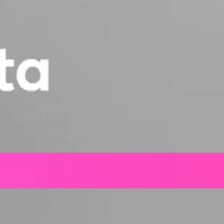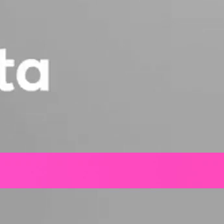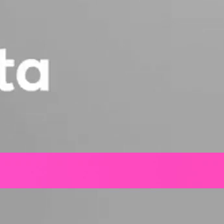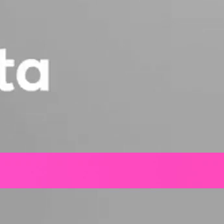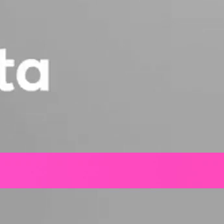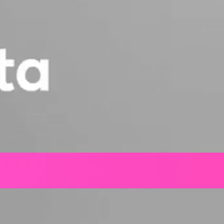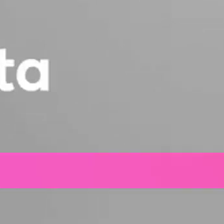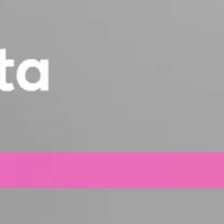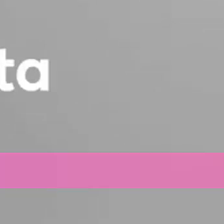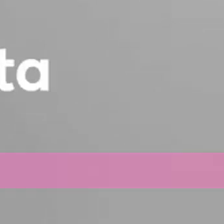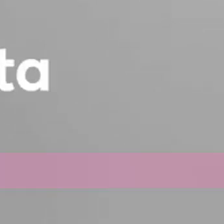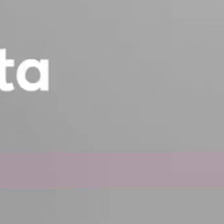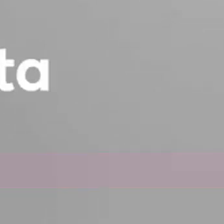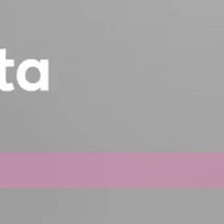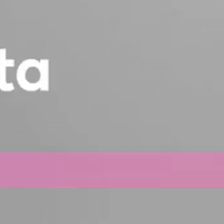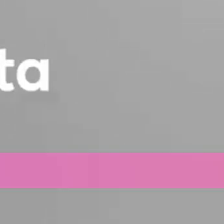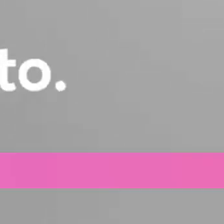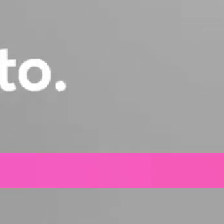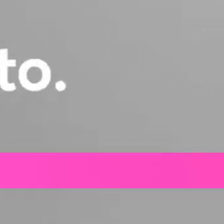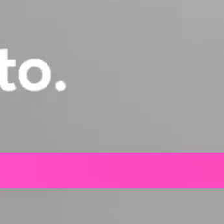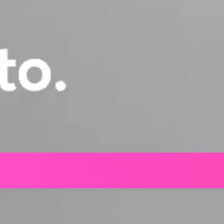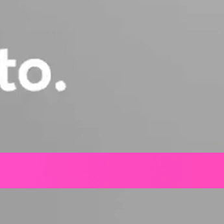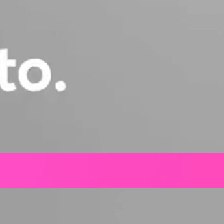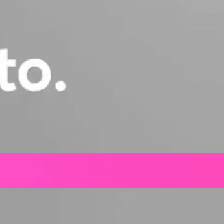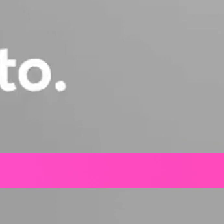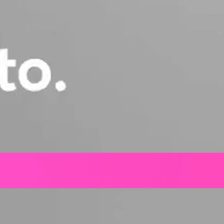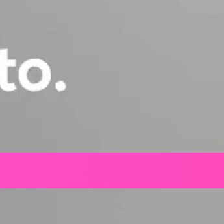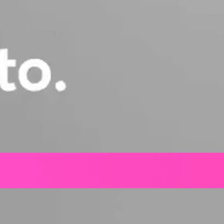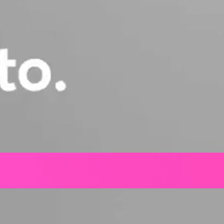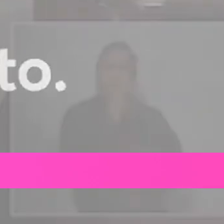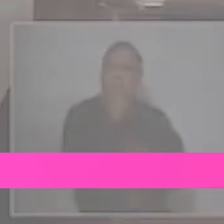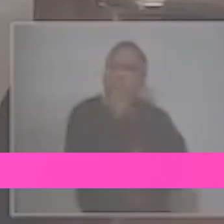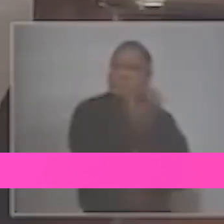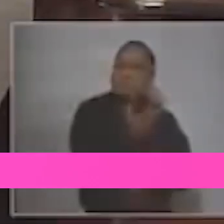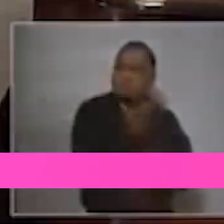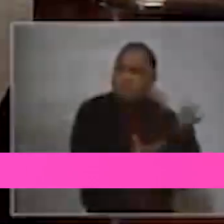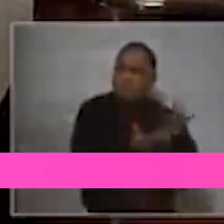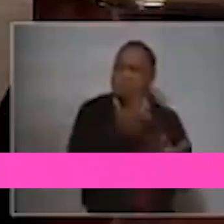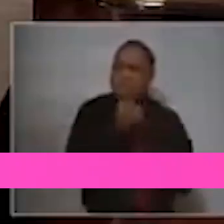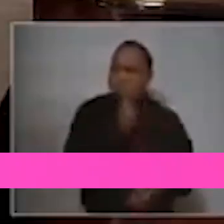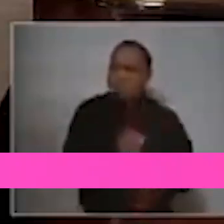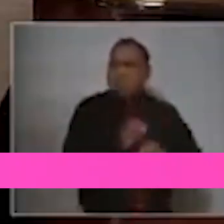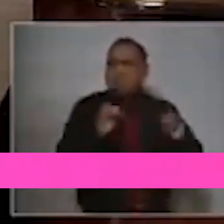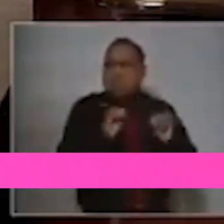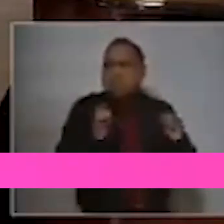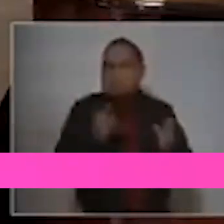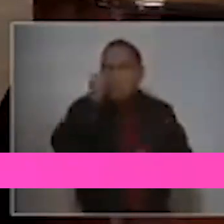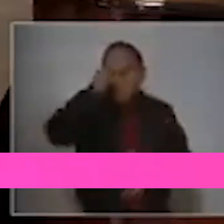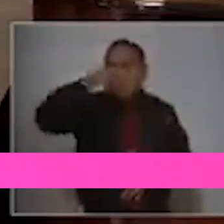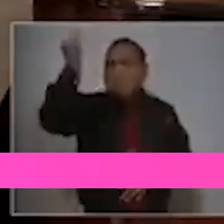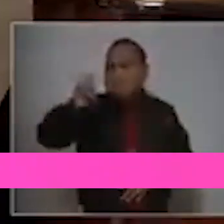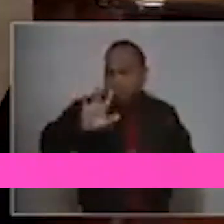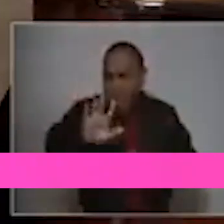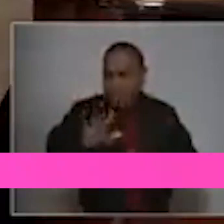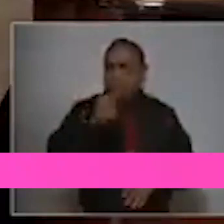una cenita con Alito? Pero que va a costar un kilito. La gobernadora campechana reprochó